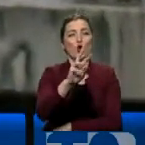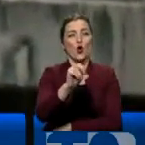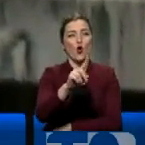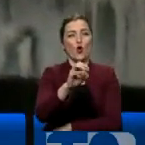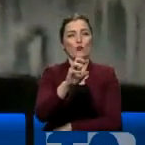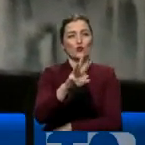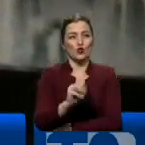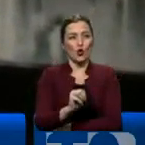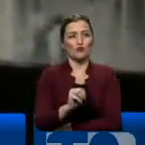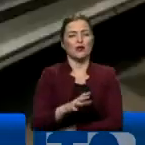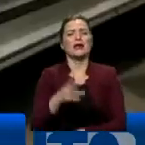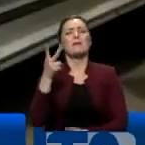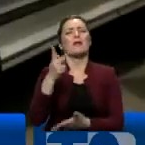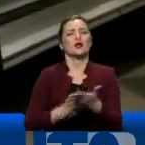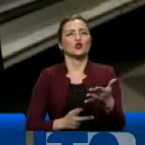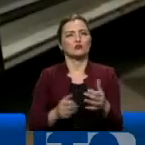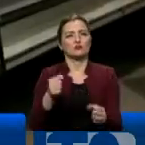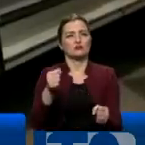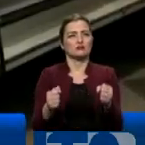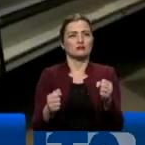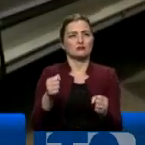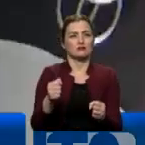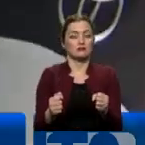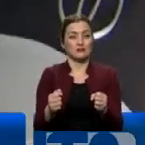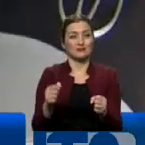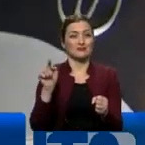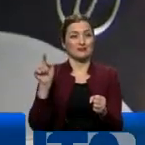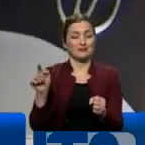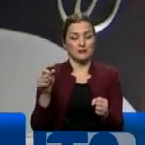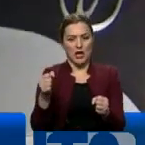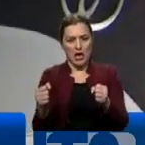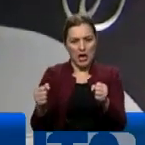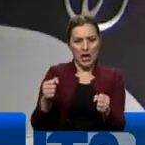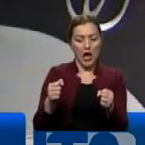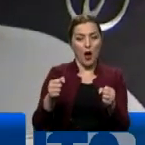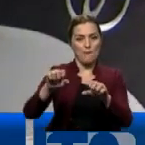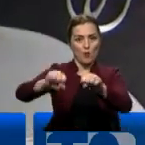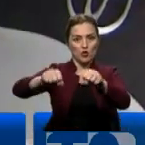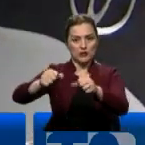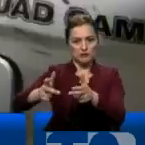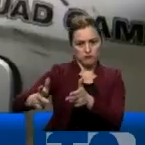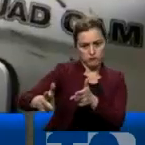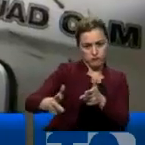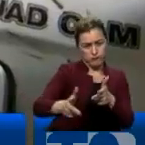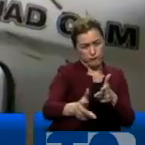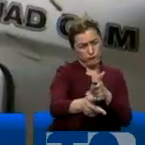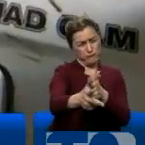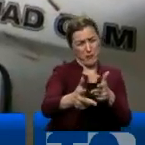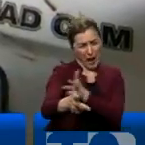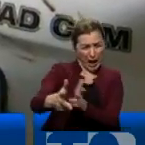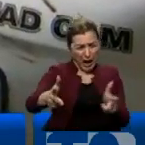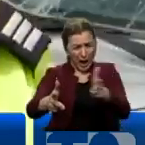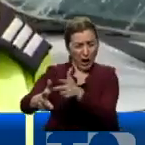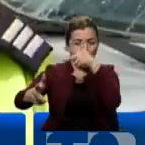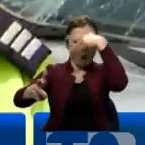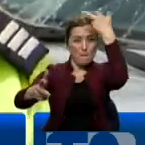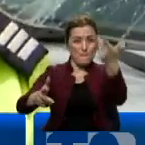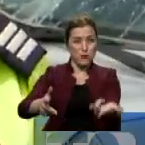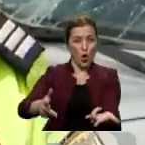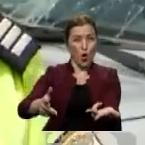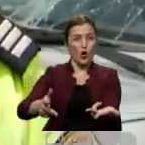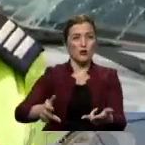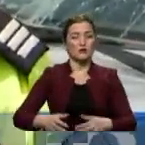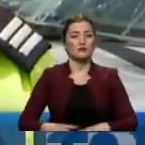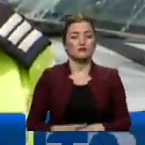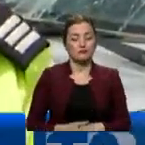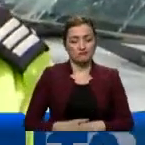un motorizado se le cruzó al conductor del carro, maniobró para no estrellarse con el motociclista, pero terminó volcándose. El vehículo en primera